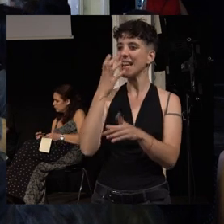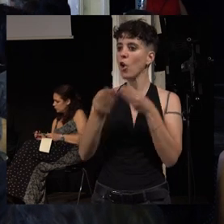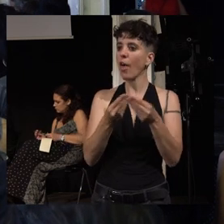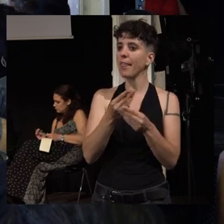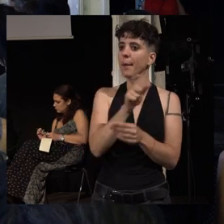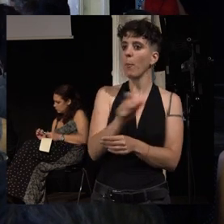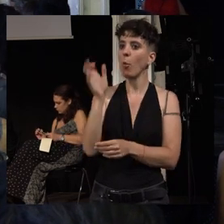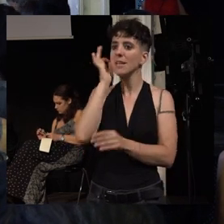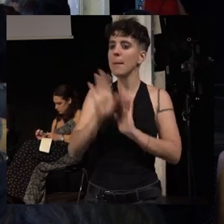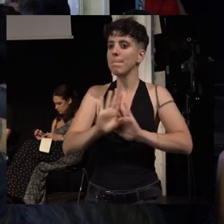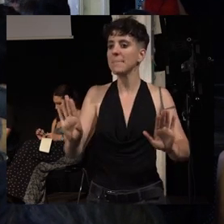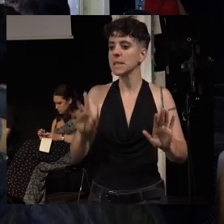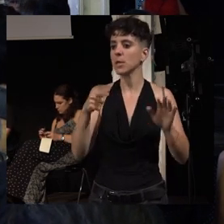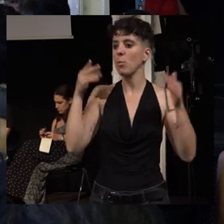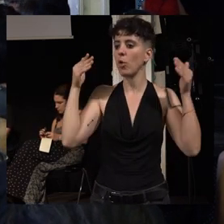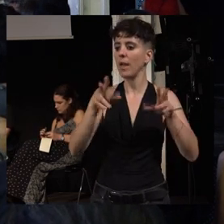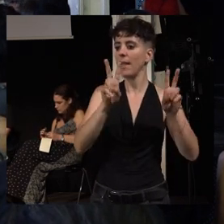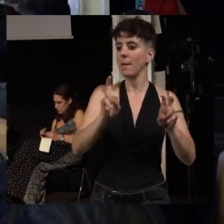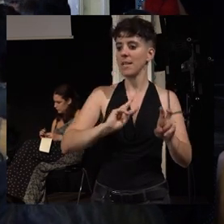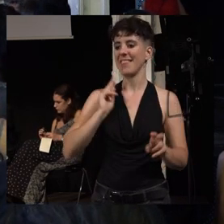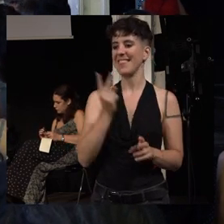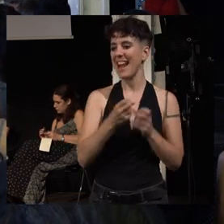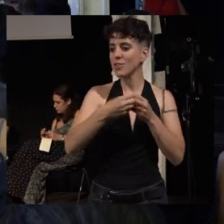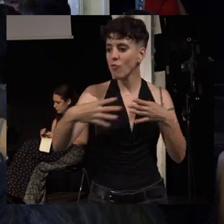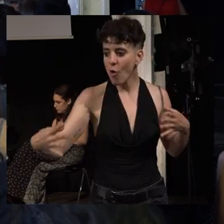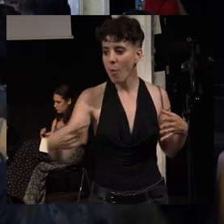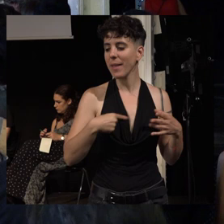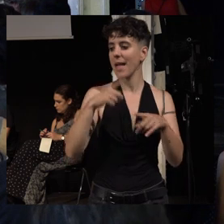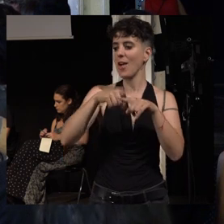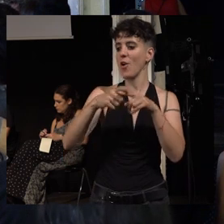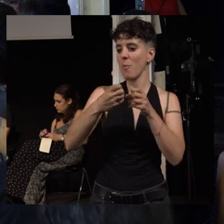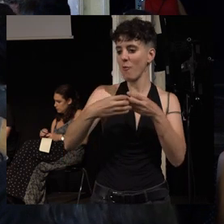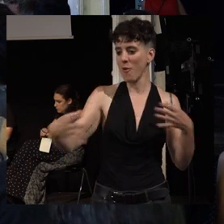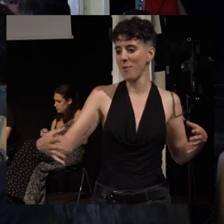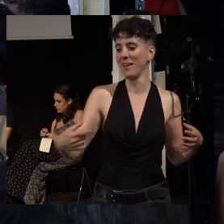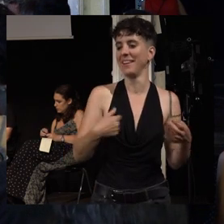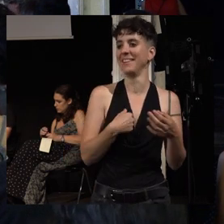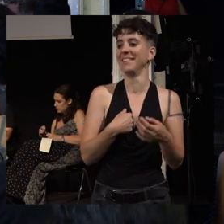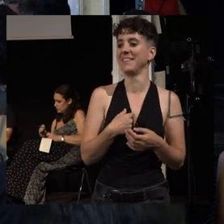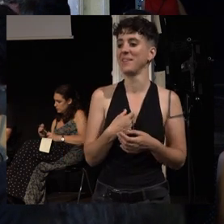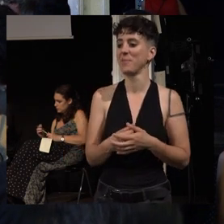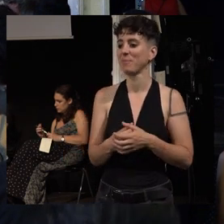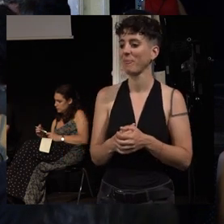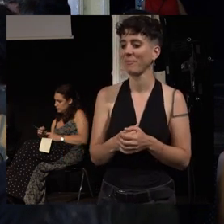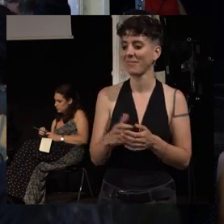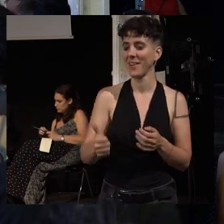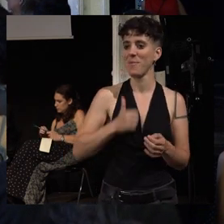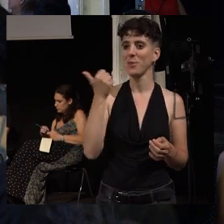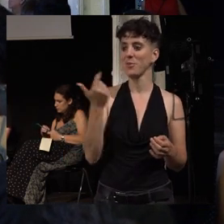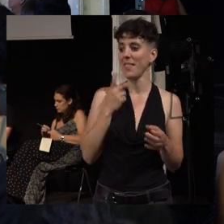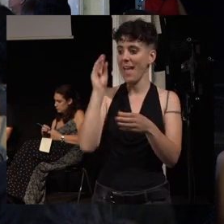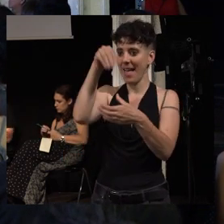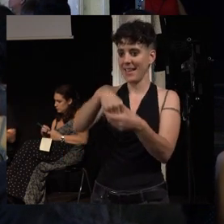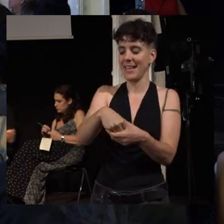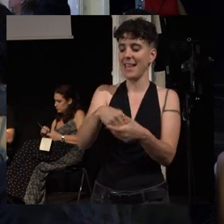siempre también la transfobia, no se trata el tema de la homofobia, el tema de la lesbofobia, ¿no? Entonces, es una oportunidad incluirnos ahí